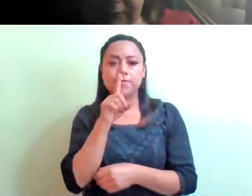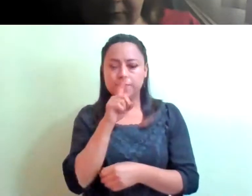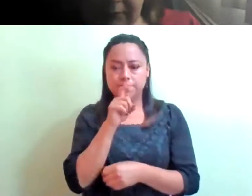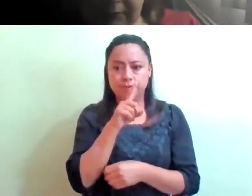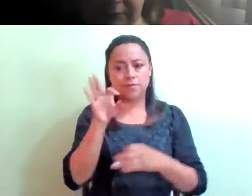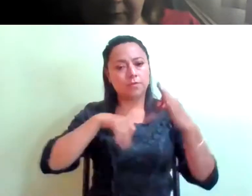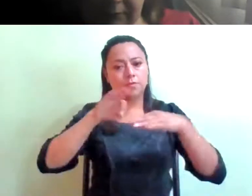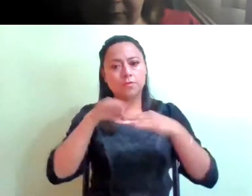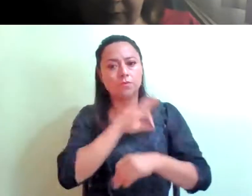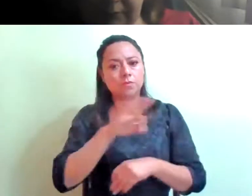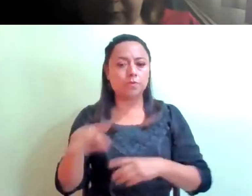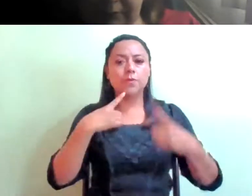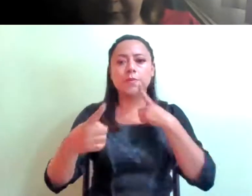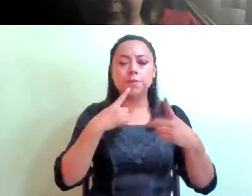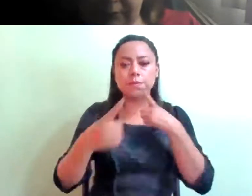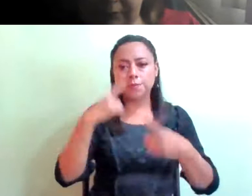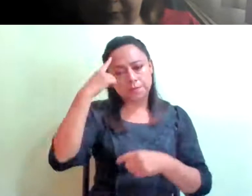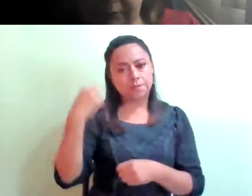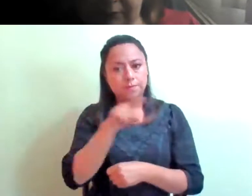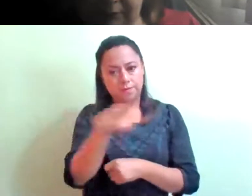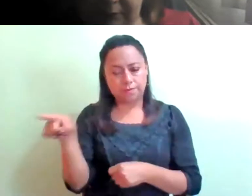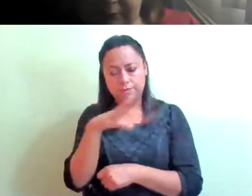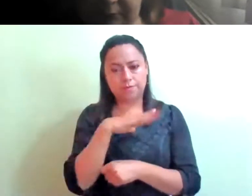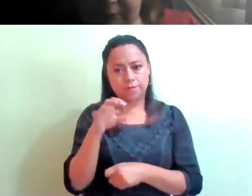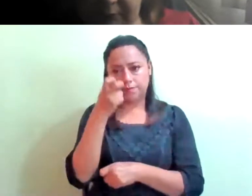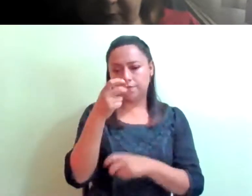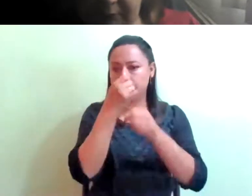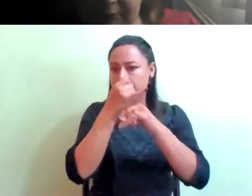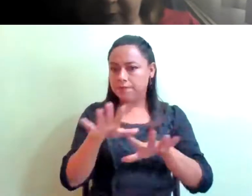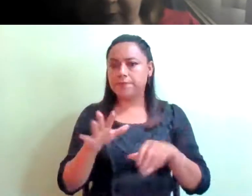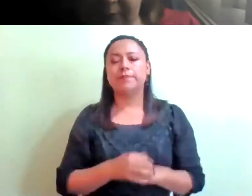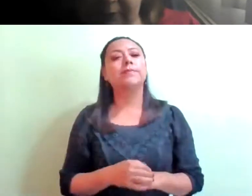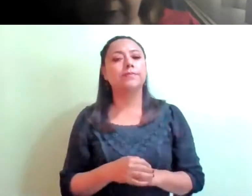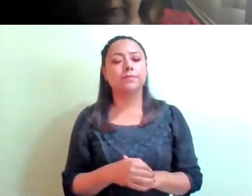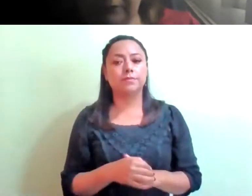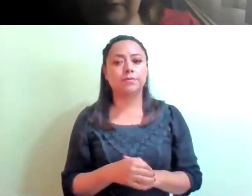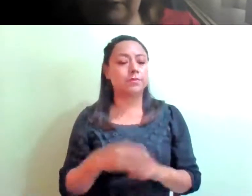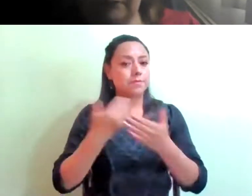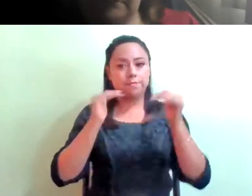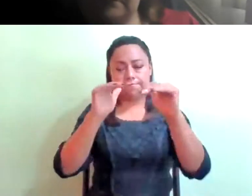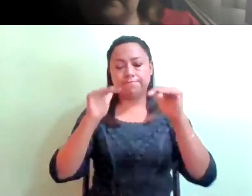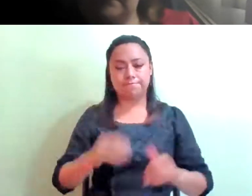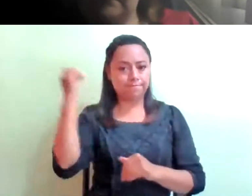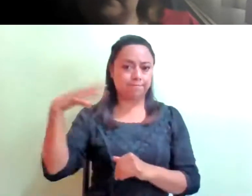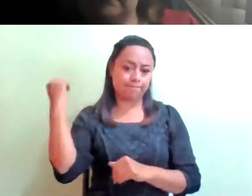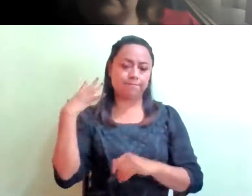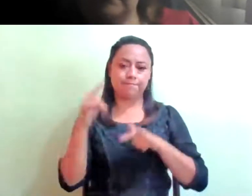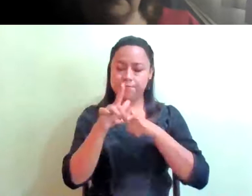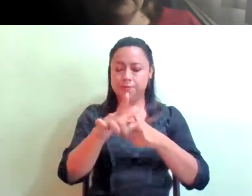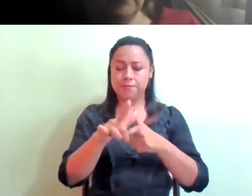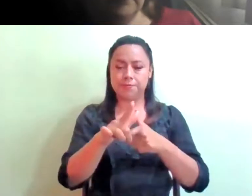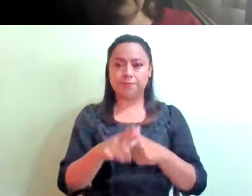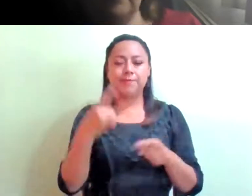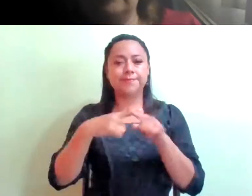fomentar un diálogo para que ustedes tengan esa información. Sin más, paso directamente a la siguiente ponente,